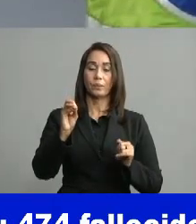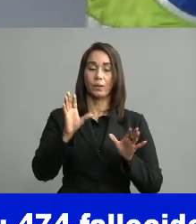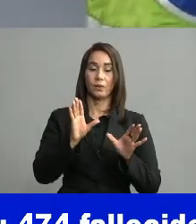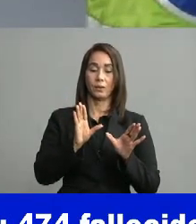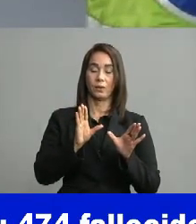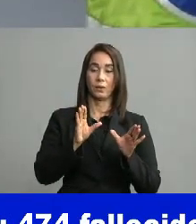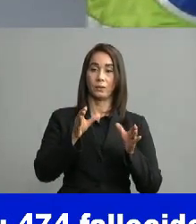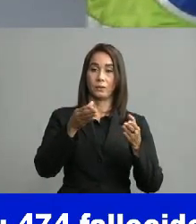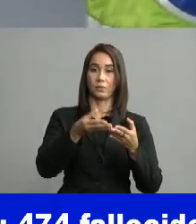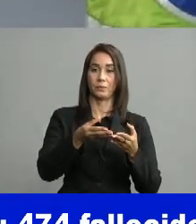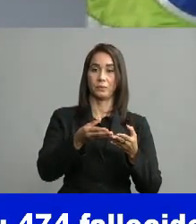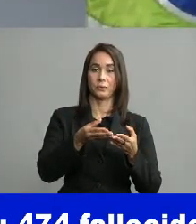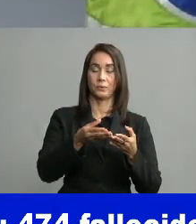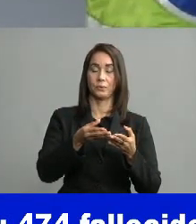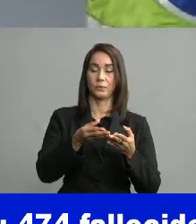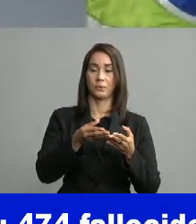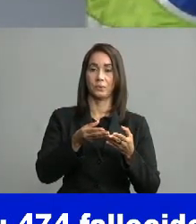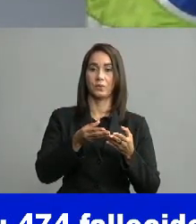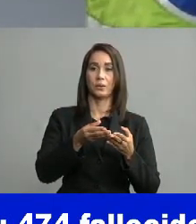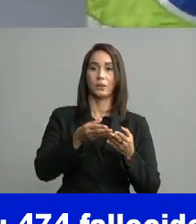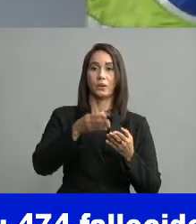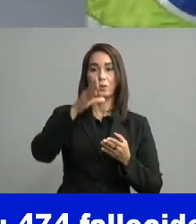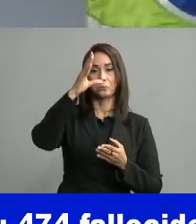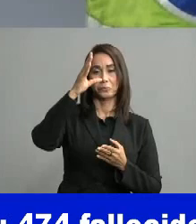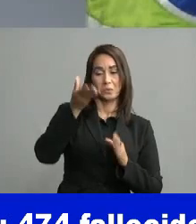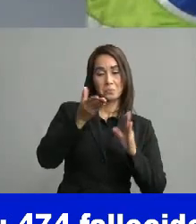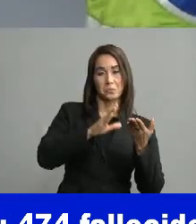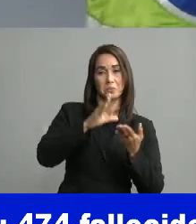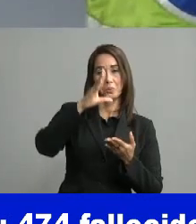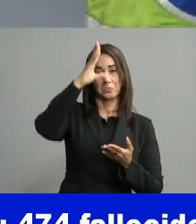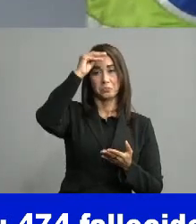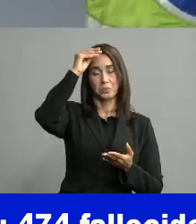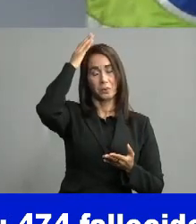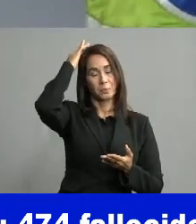casos corresponden al sexo masculino